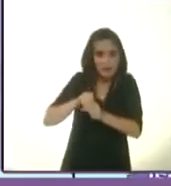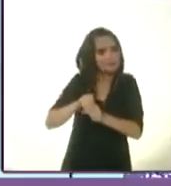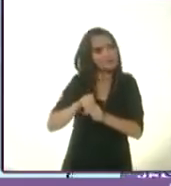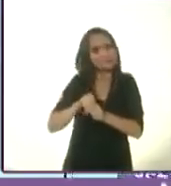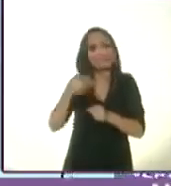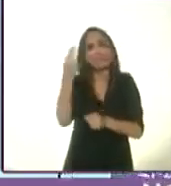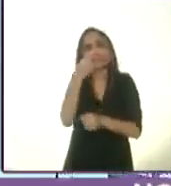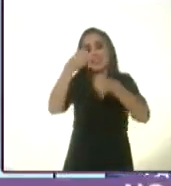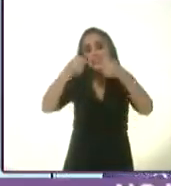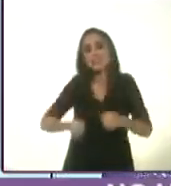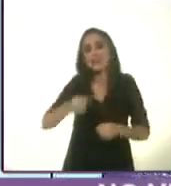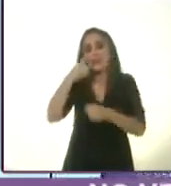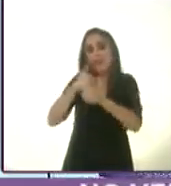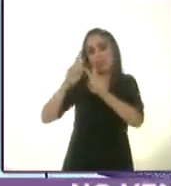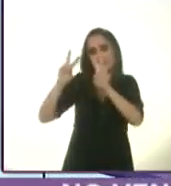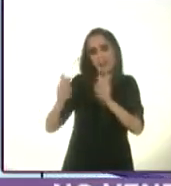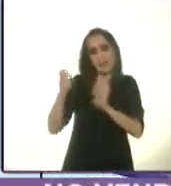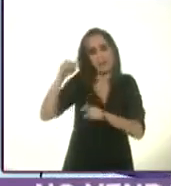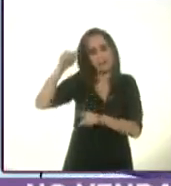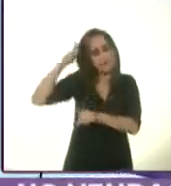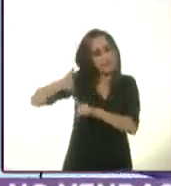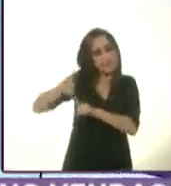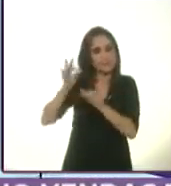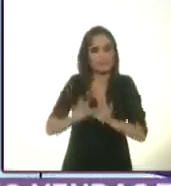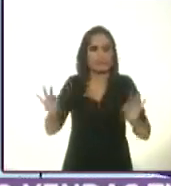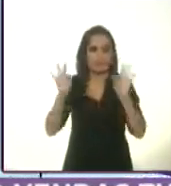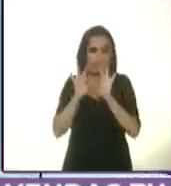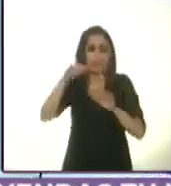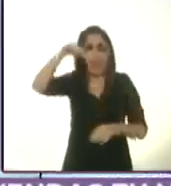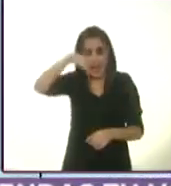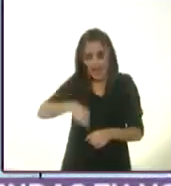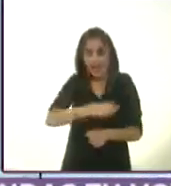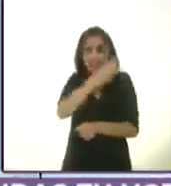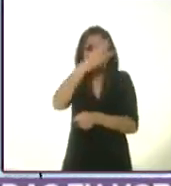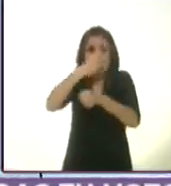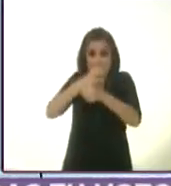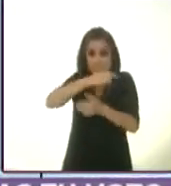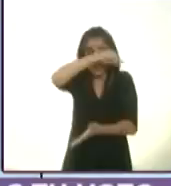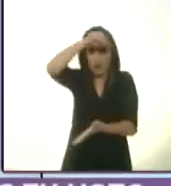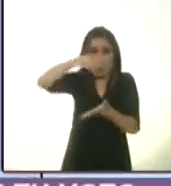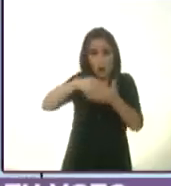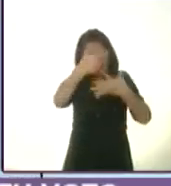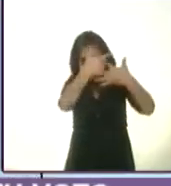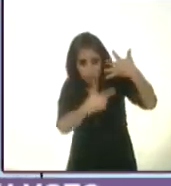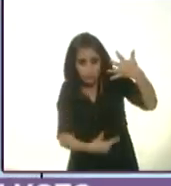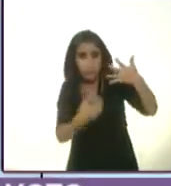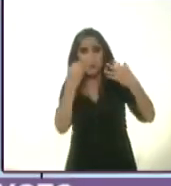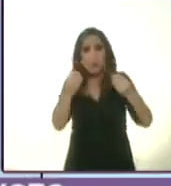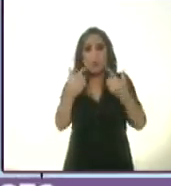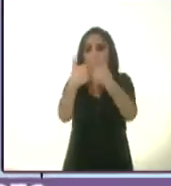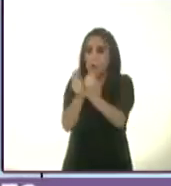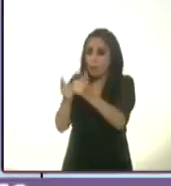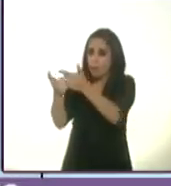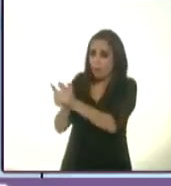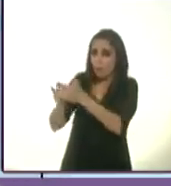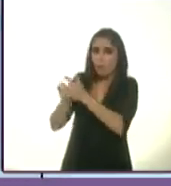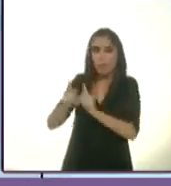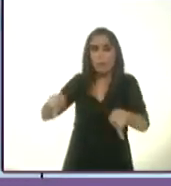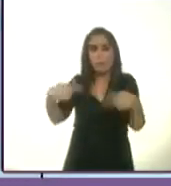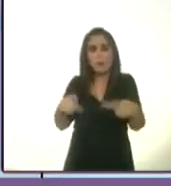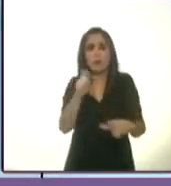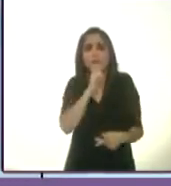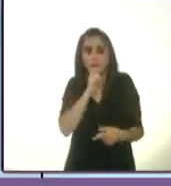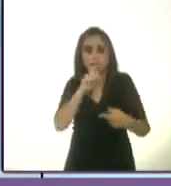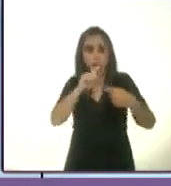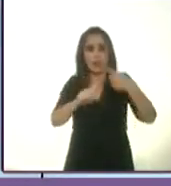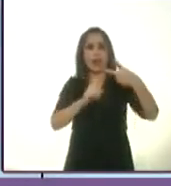seguridad desgraciadamente somos la tercer ciudad con más células del narcotráfico sólo después de